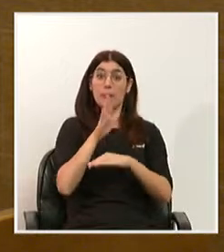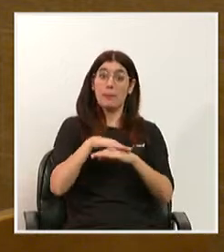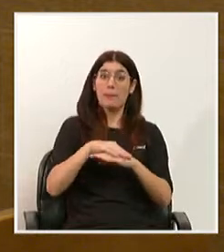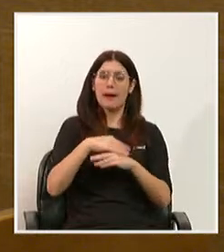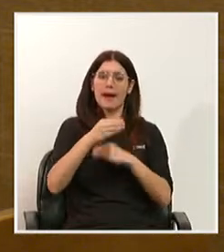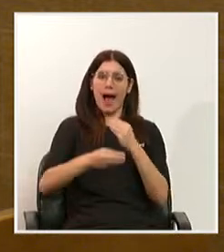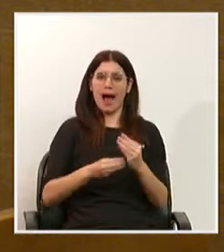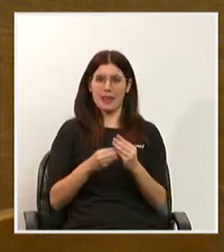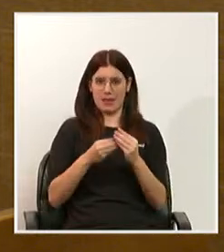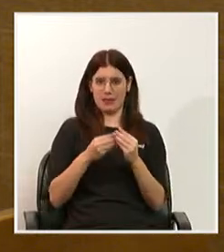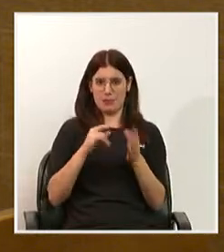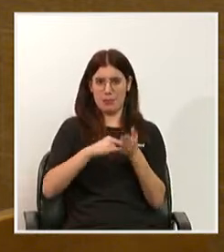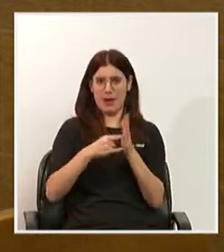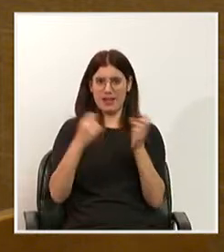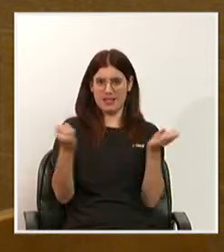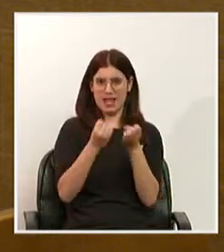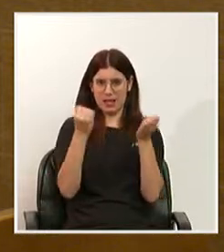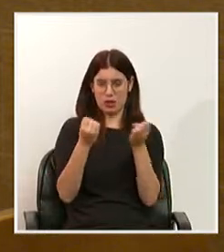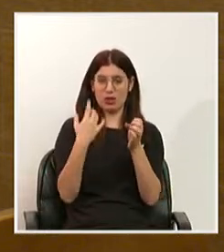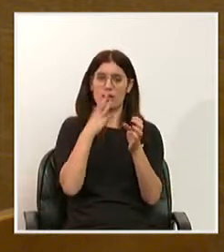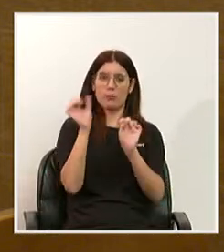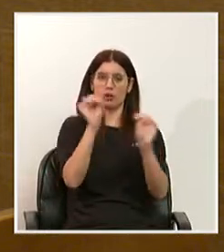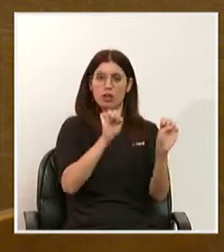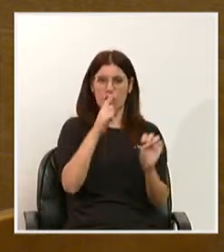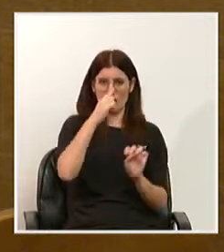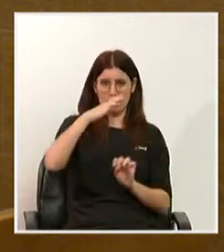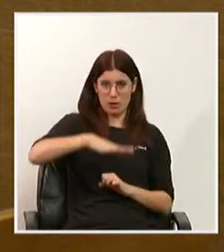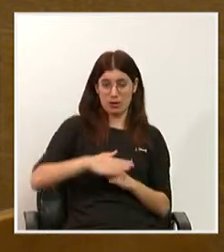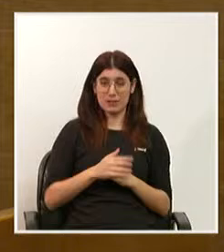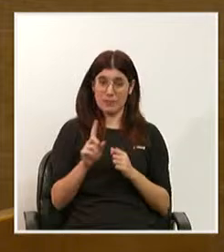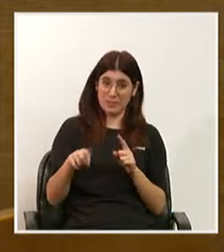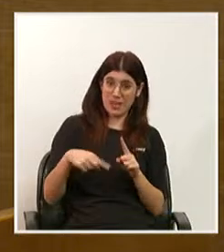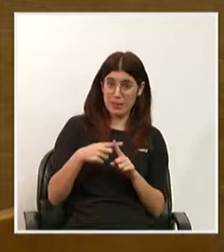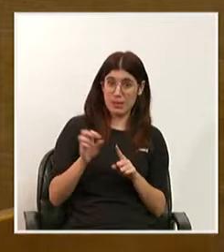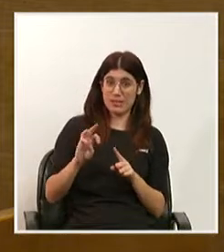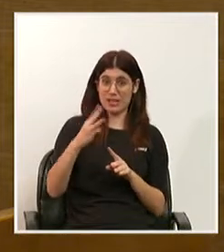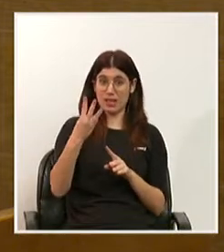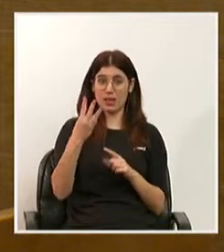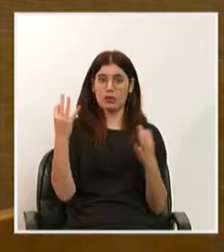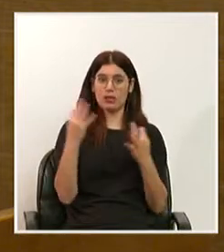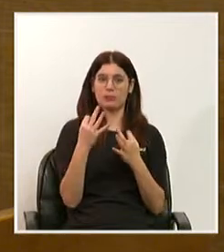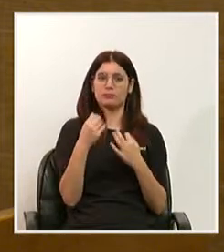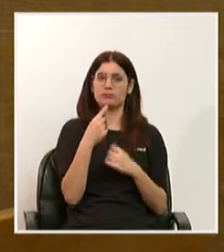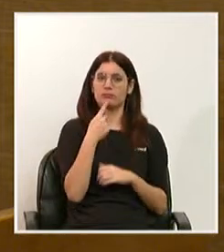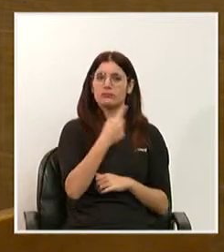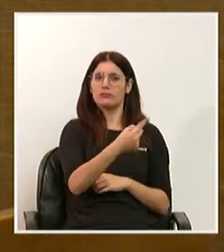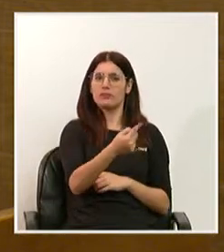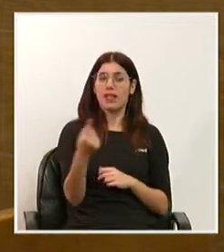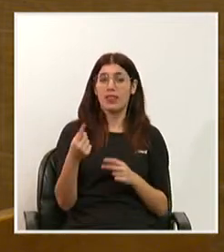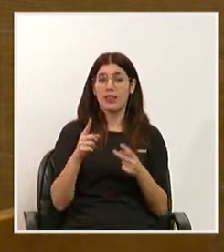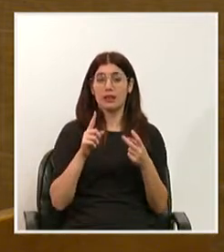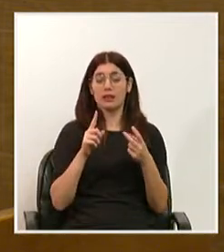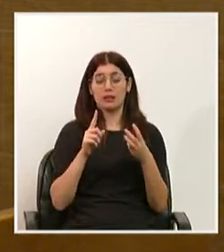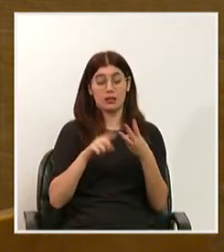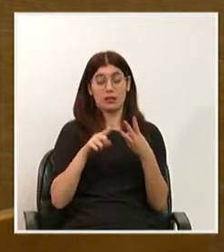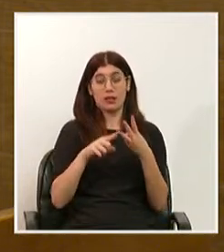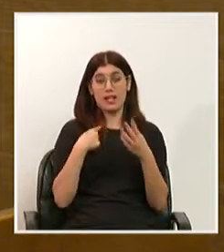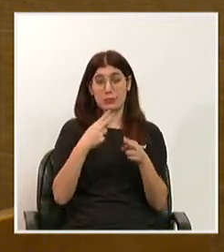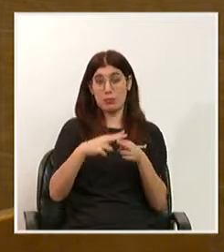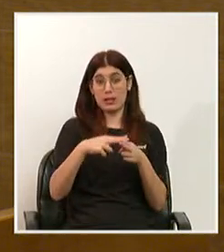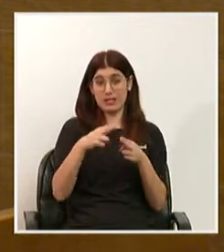materia de prevención y protección de menores además y En tercer lugar cabe remarcar que las políticas de Salud Mental y prevención de